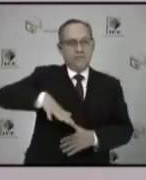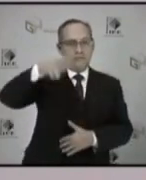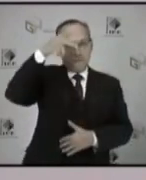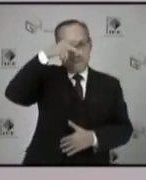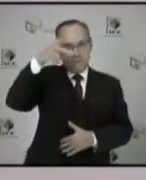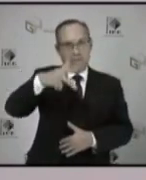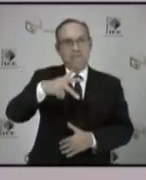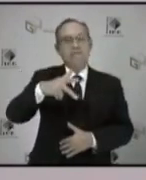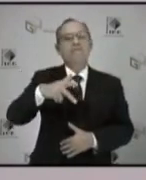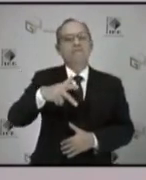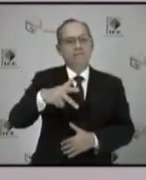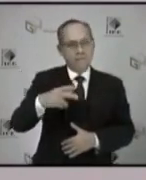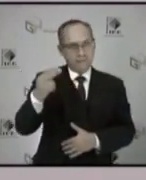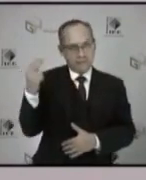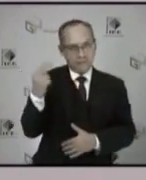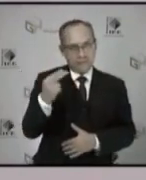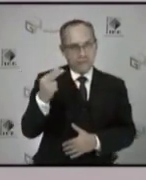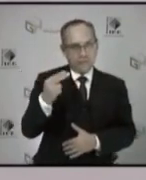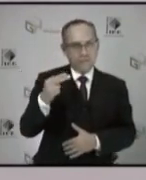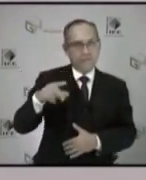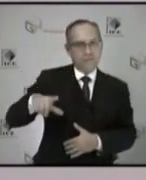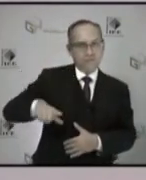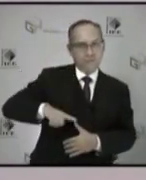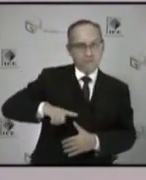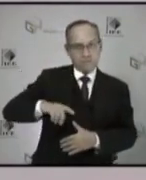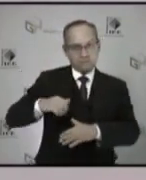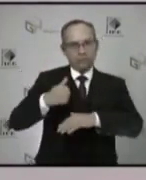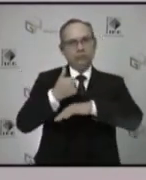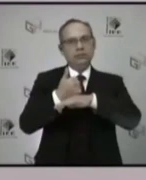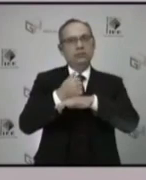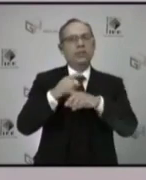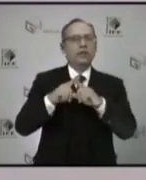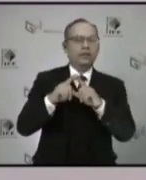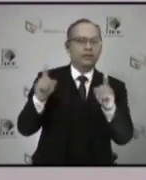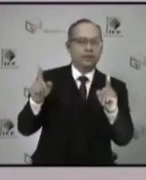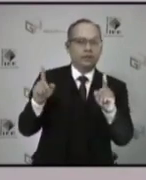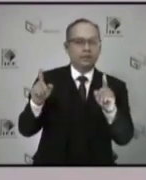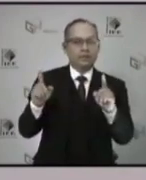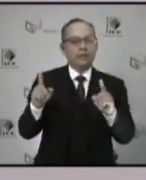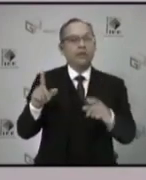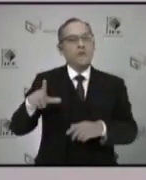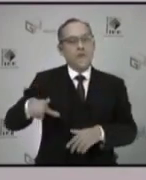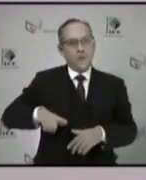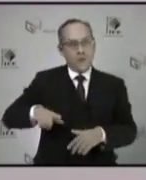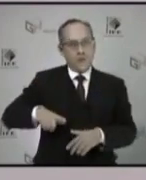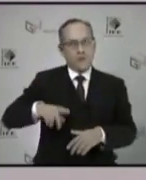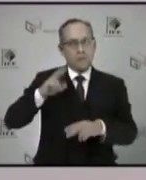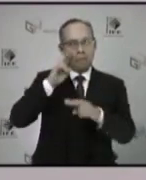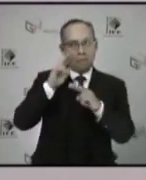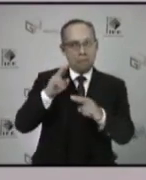gobierno diferente. Por eso hay que ser muy claros. La percepción generalizada en la